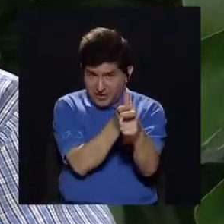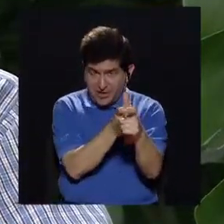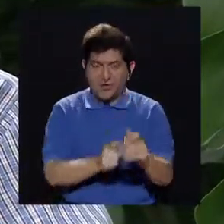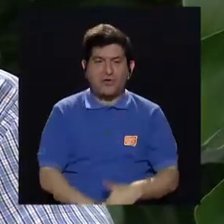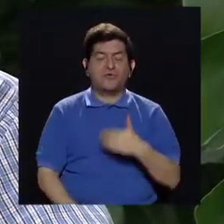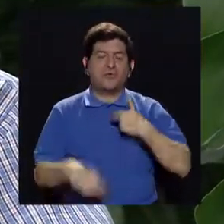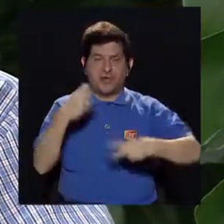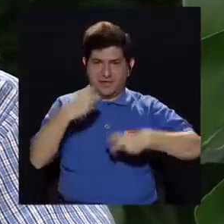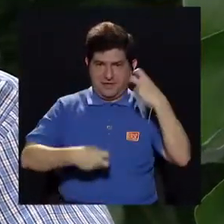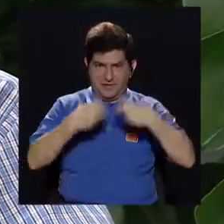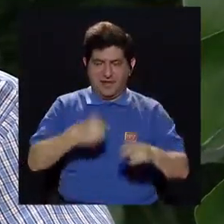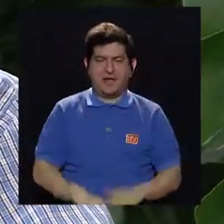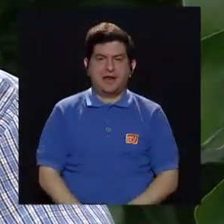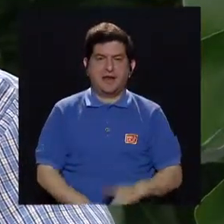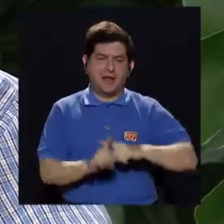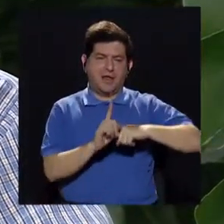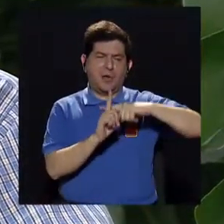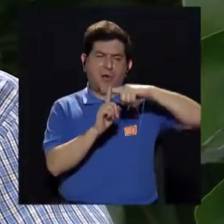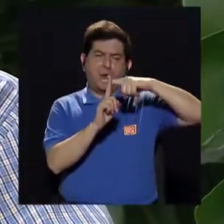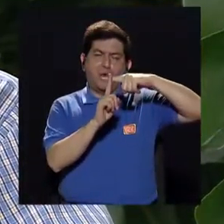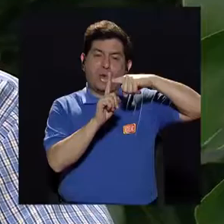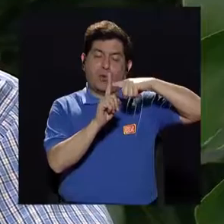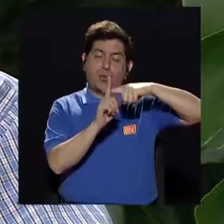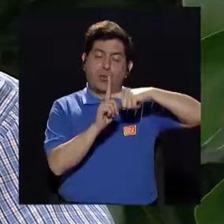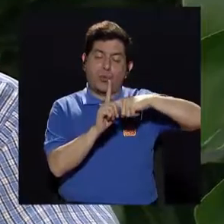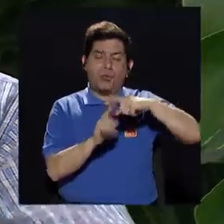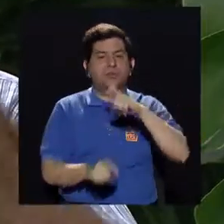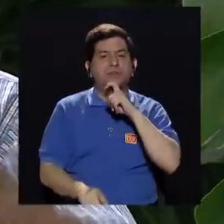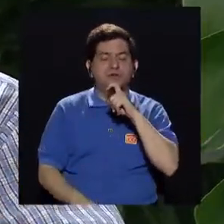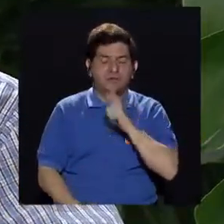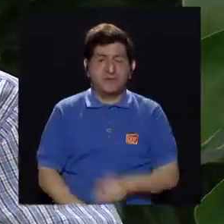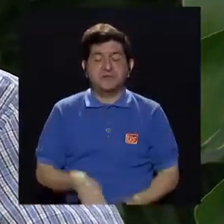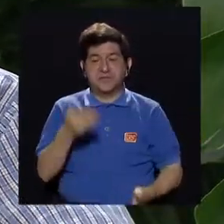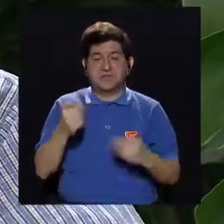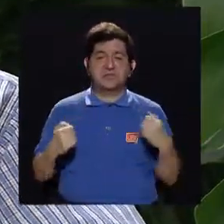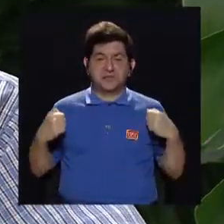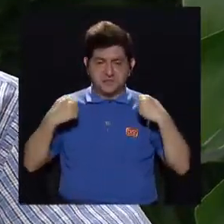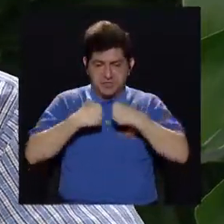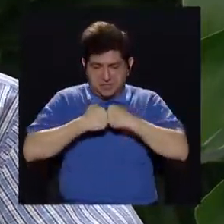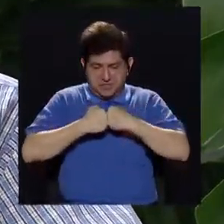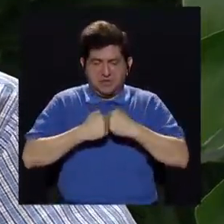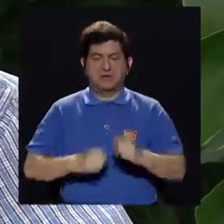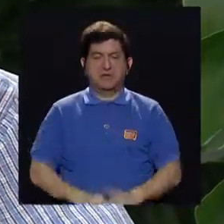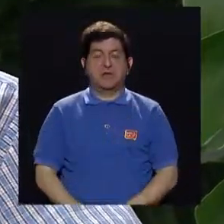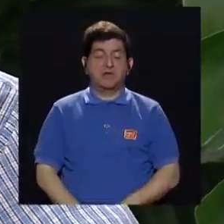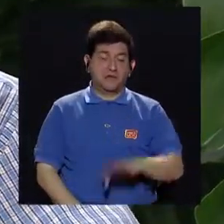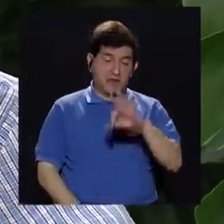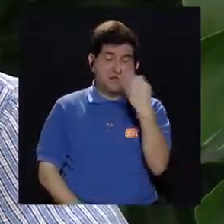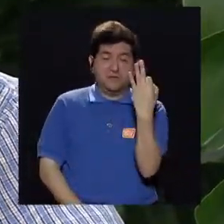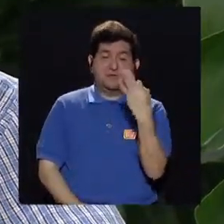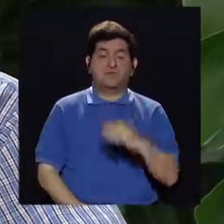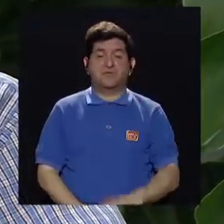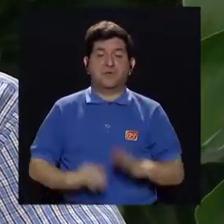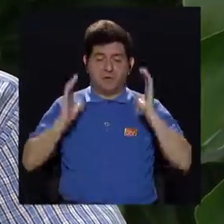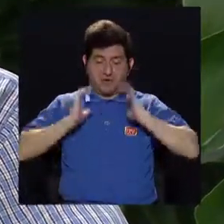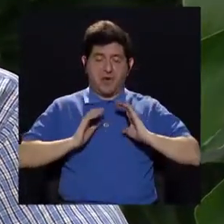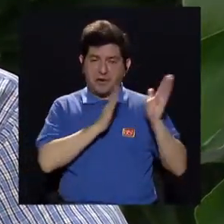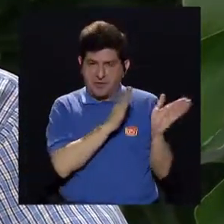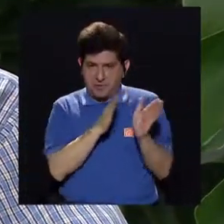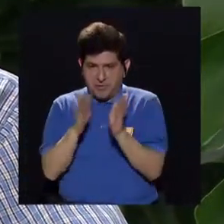mañanas, por ejemplo, tiene un problema, que la temperatura es muy baja, ¿verdad? Entonces cuesta calentar. Una forma es con chaqueta o con un buzo, ¿verdad? Es una forma de calentar el